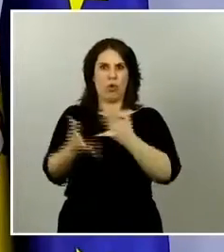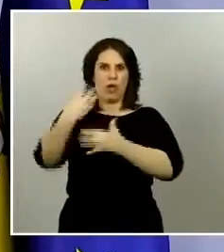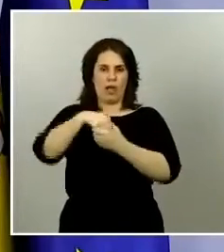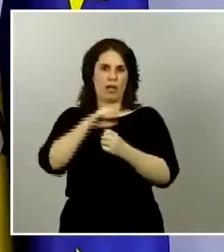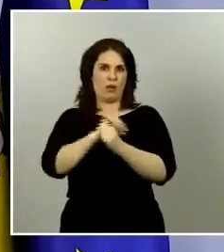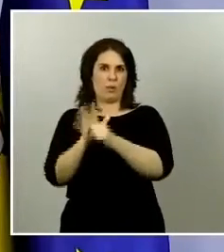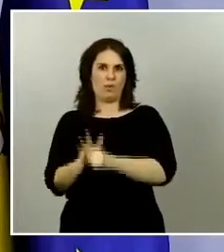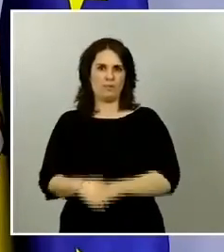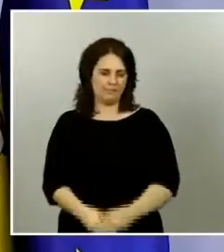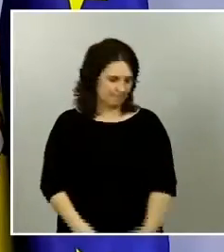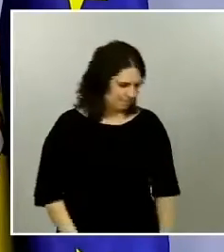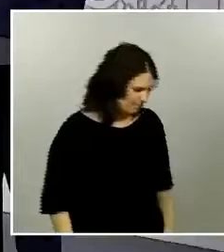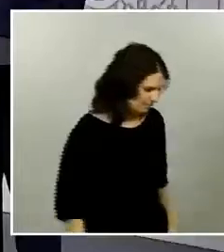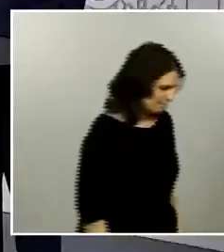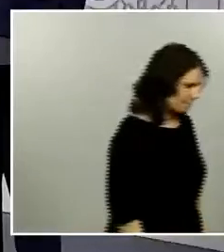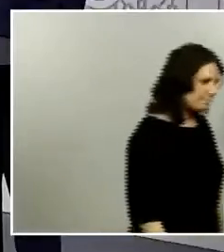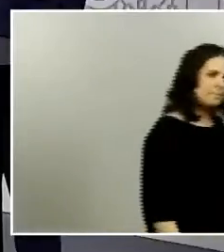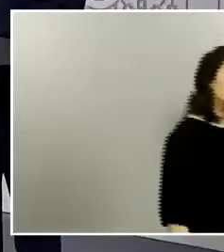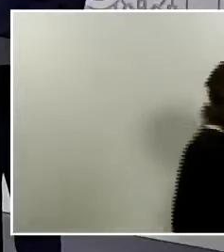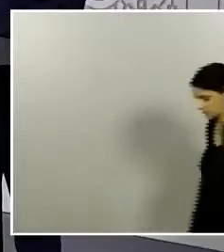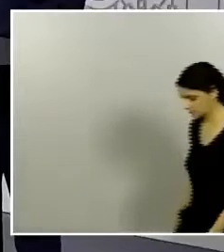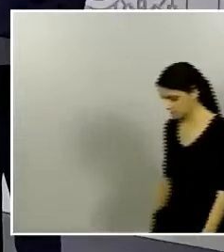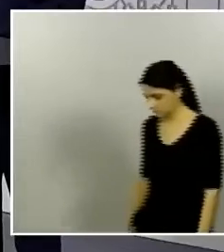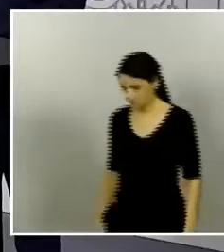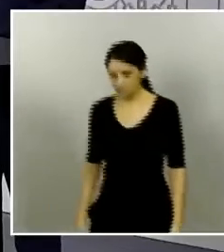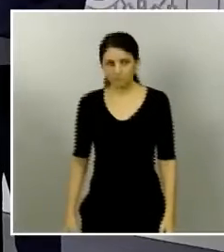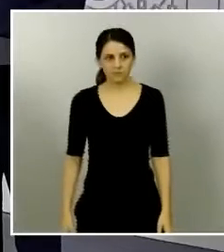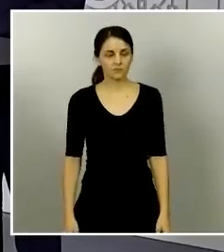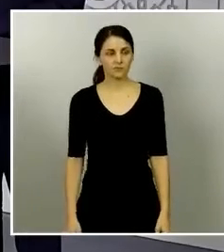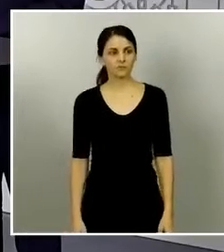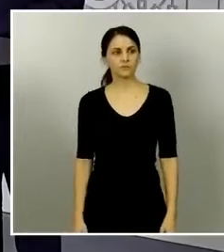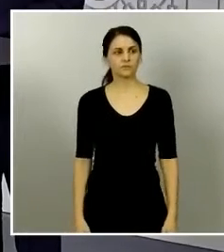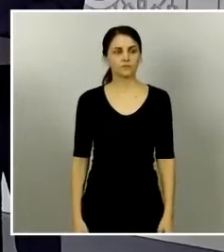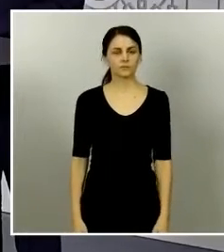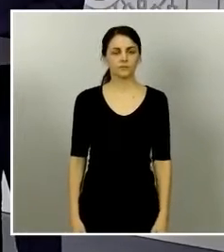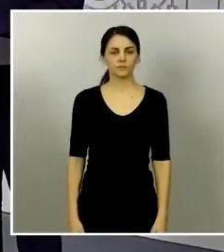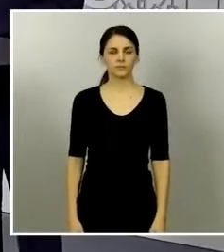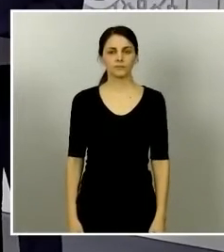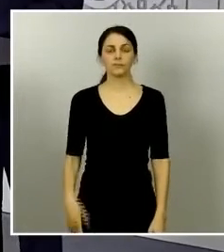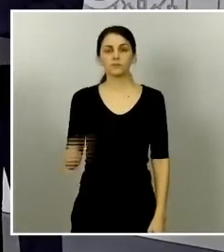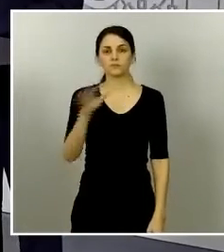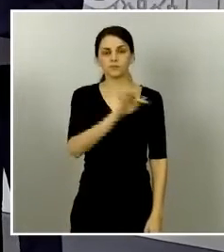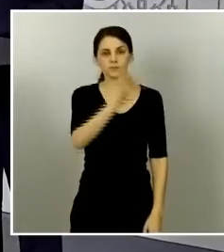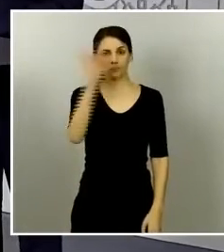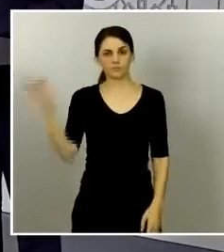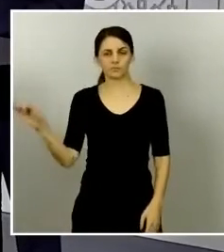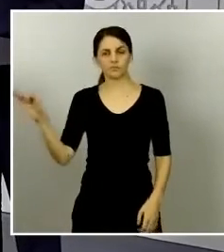de residencias de mayores, que han sido diagnosticadas positivamente de COVID.